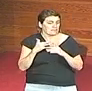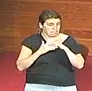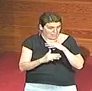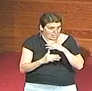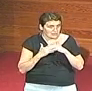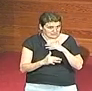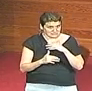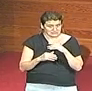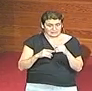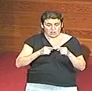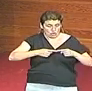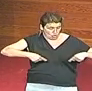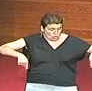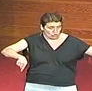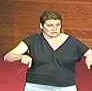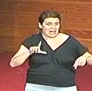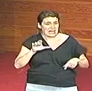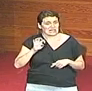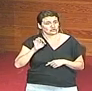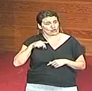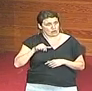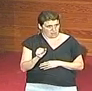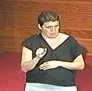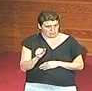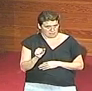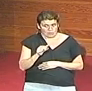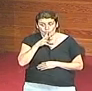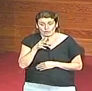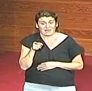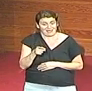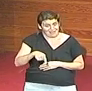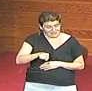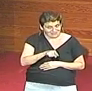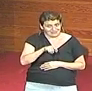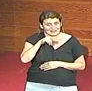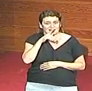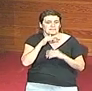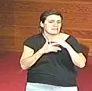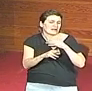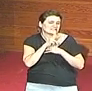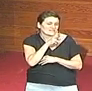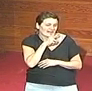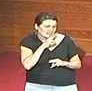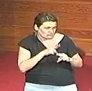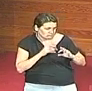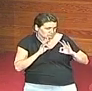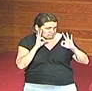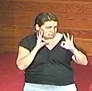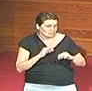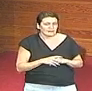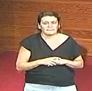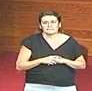la costa bretona. Porque allí se da lo que se llama las mareas verdes. Bueno, pues que al final hay